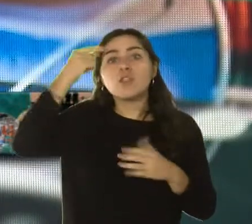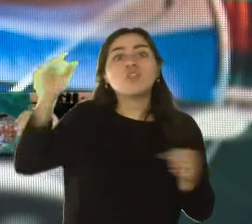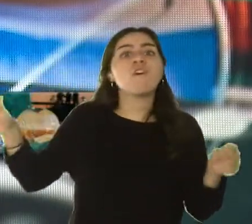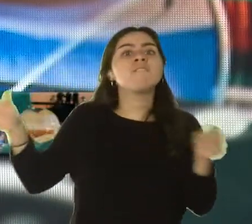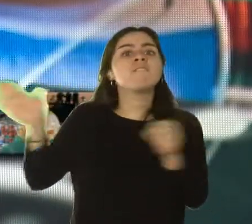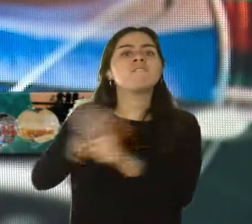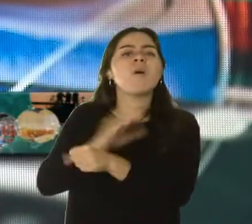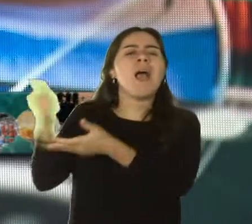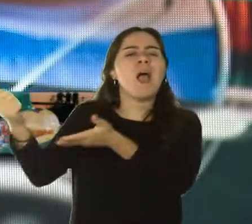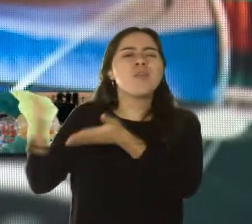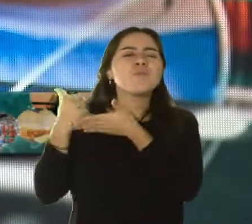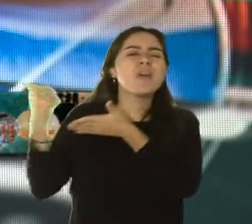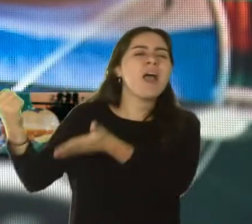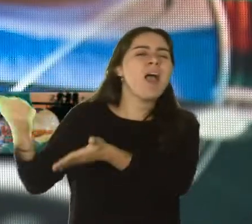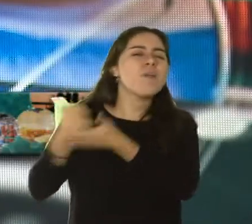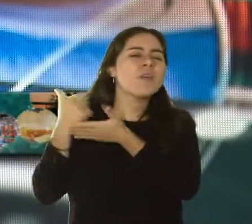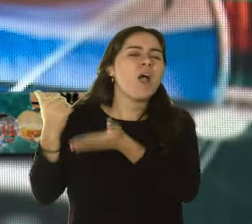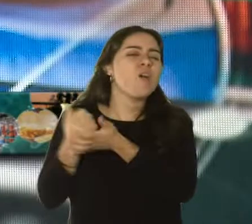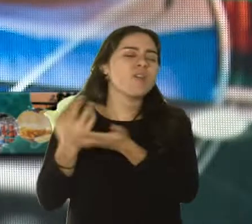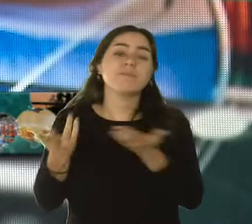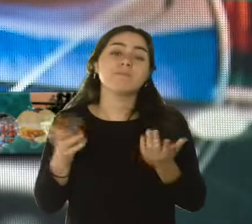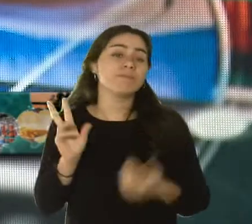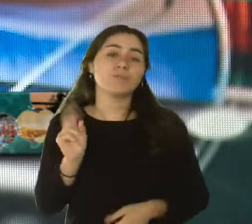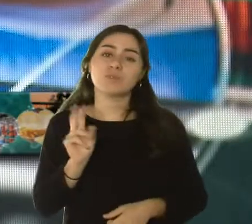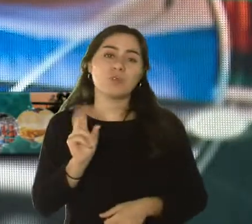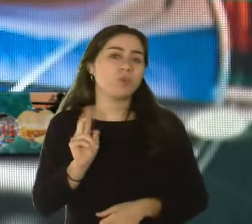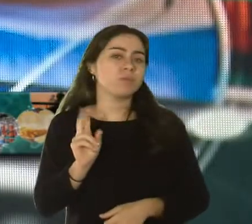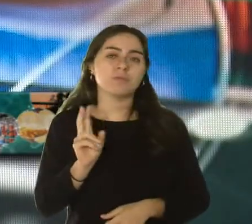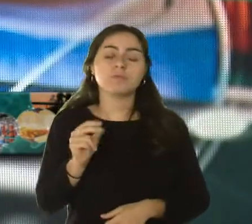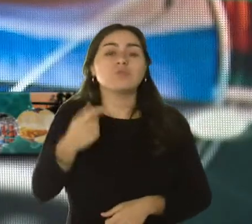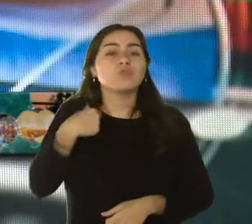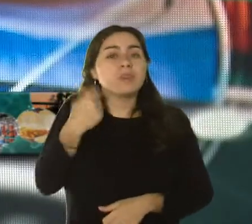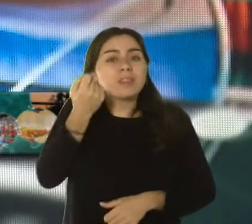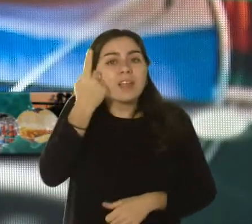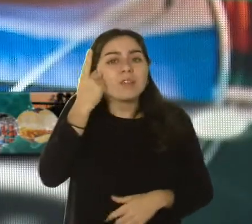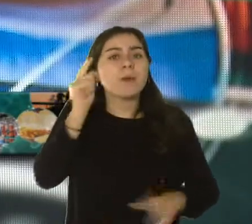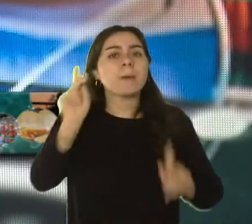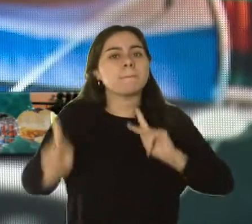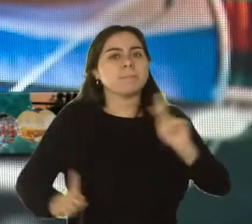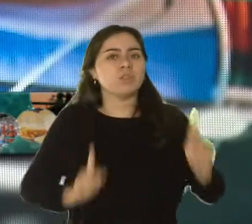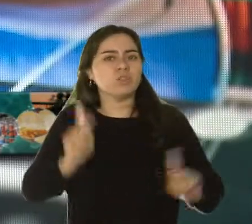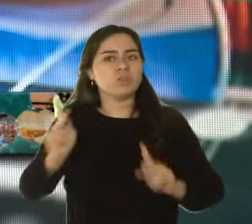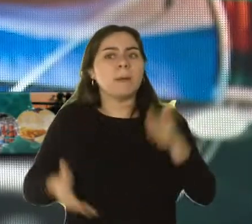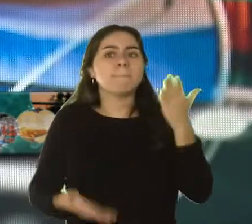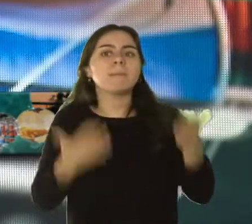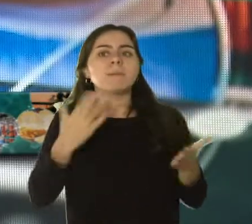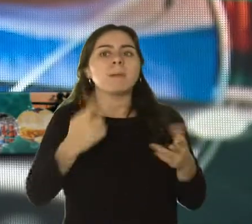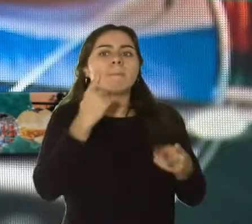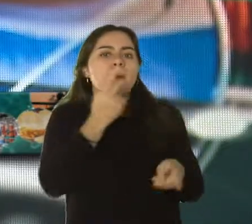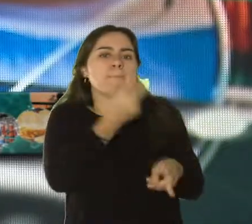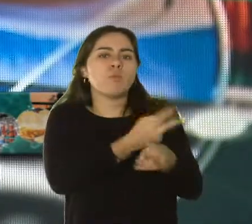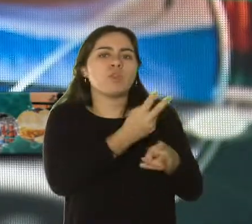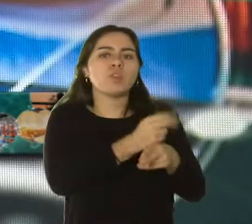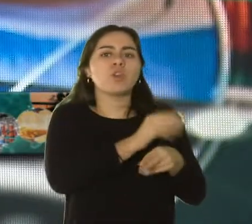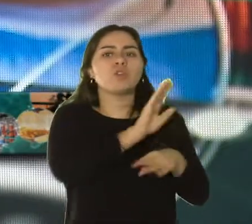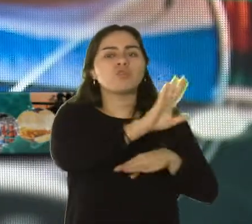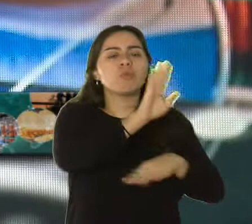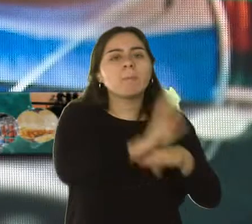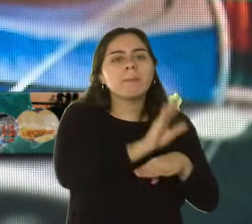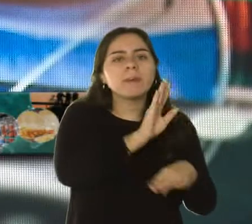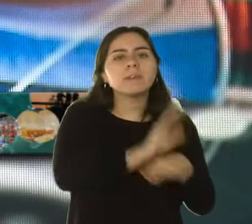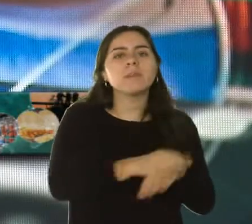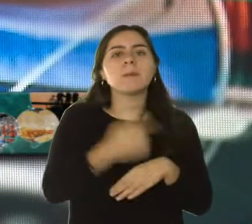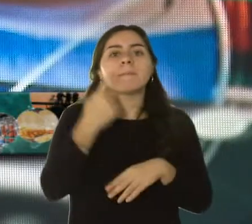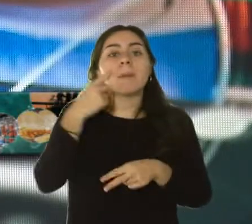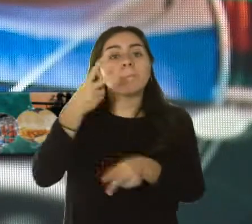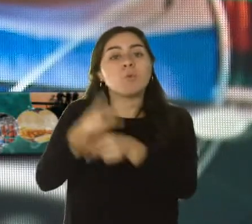para salir hacia adelante. Pero yo entiendo que los ciudadanos, ya sea para proteger su negocio, ya sea para proteger su